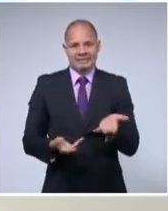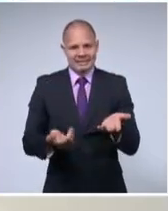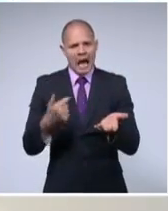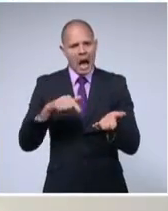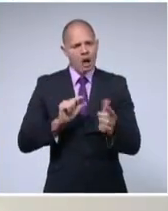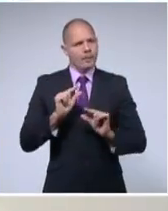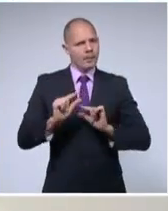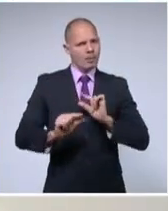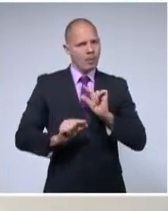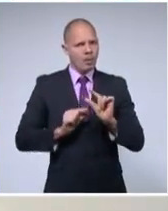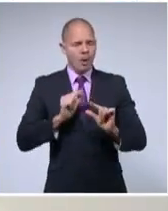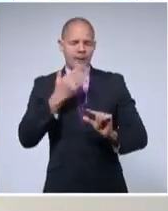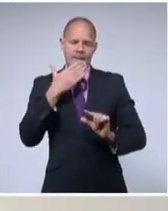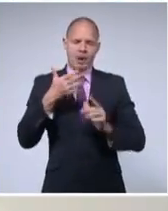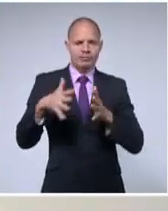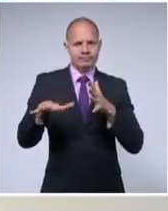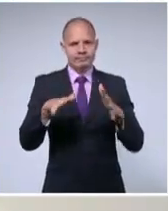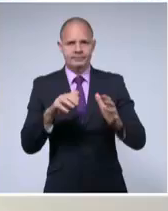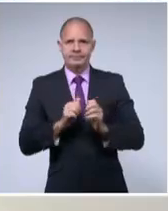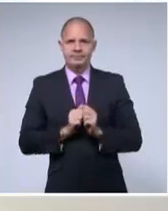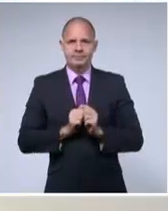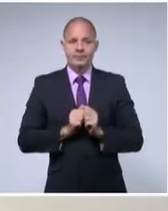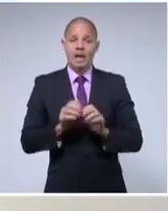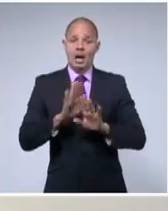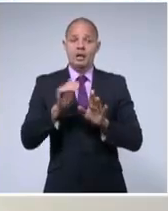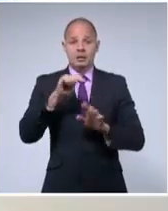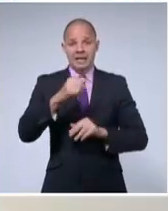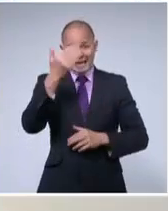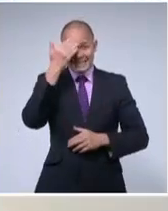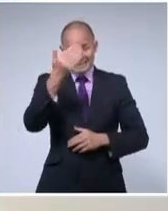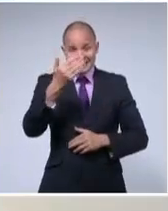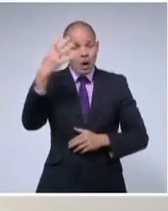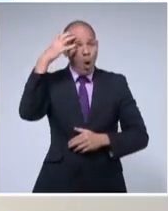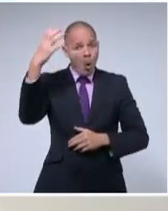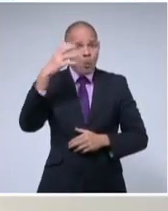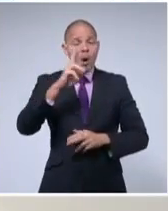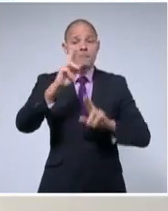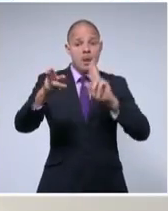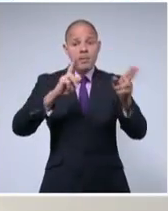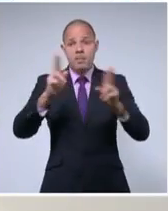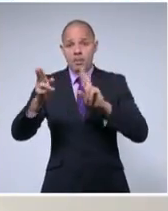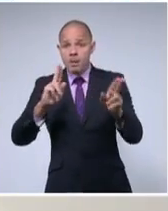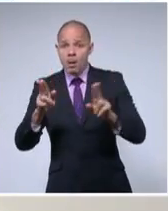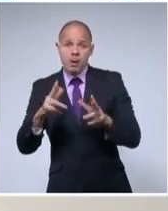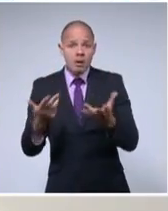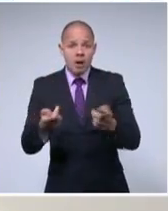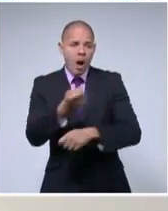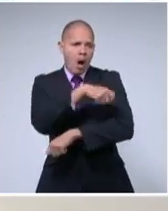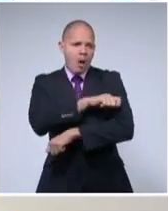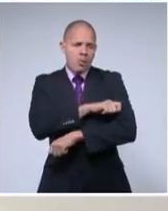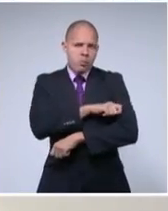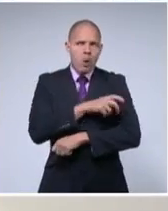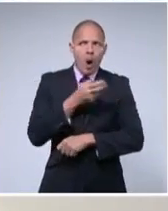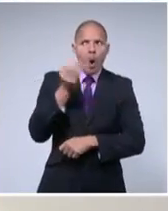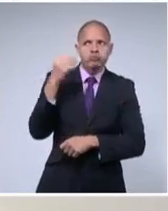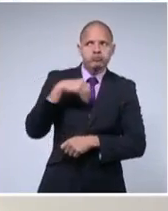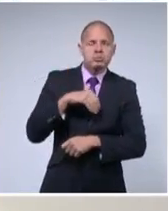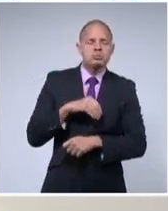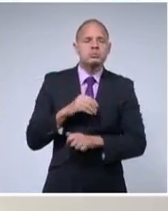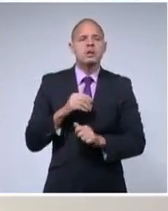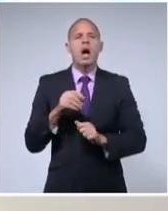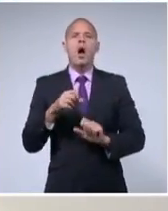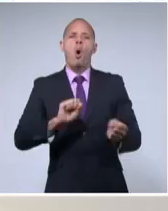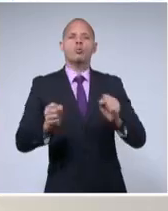confió en el ser humano, en nuestro pueblo como principal responsable de la salud de todos, trajo consigo la reapertura de